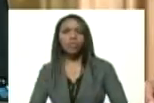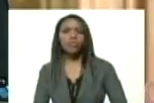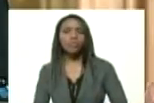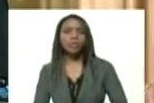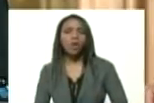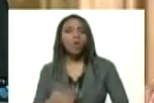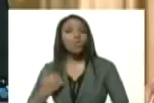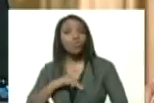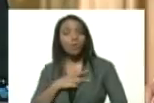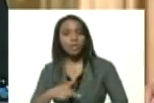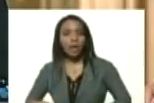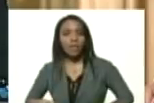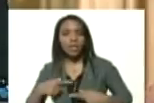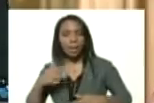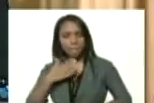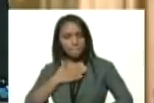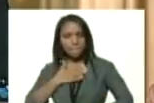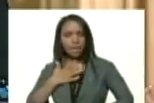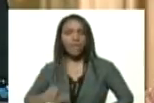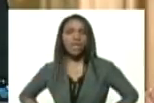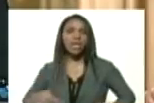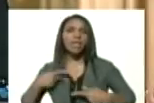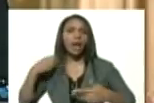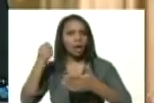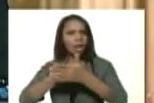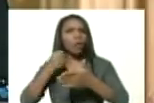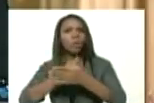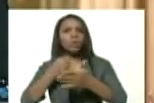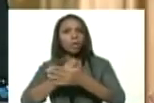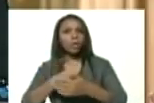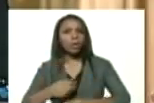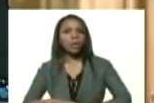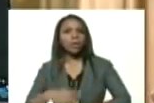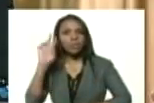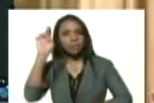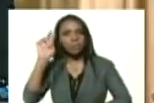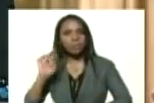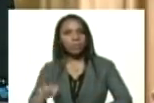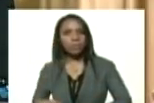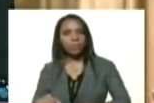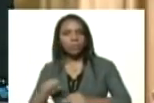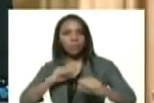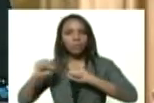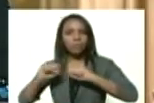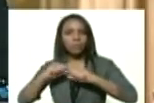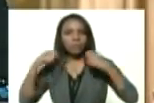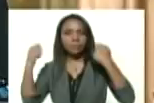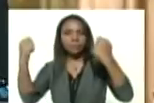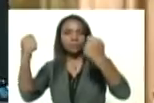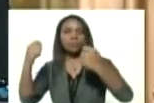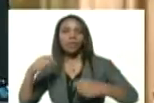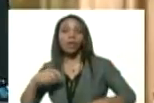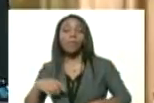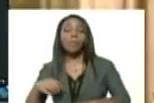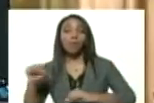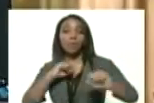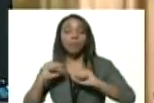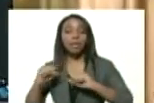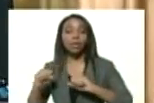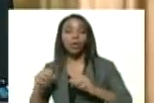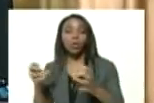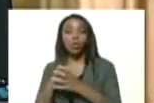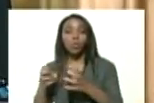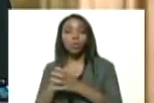nuestra vida mi vida ha sido la lucha diaria permanente en el movimiento popular en el movimiento sindical